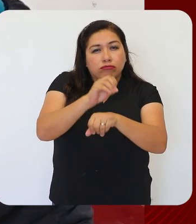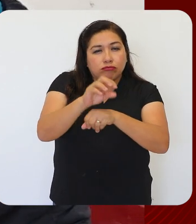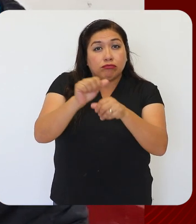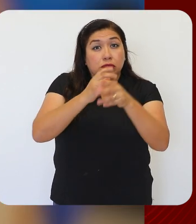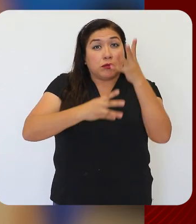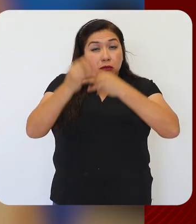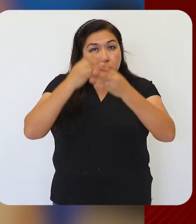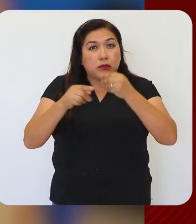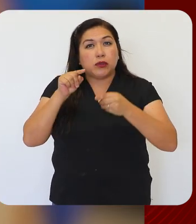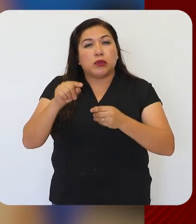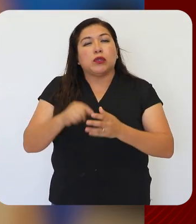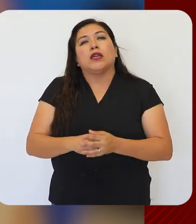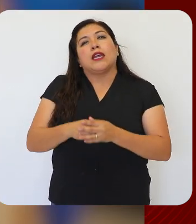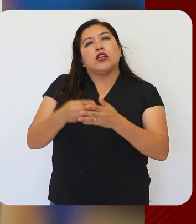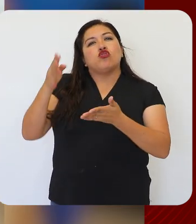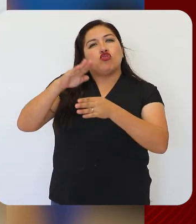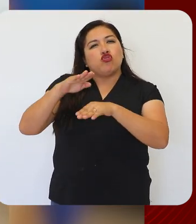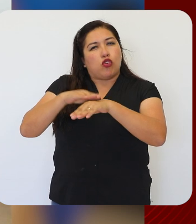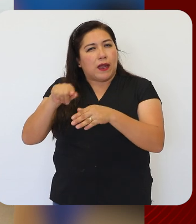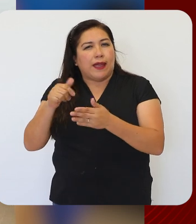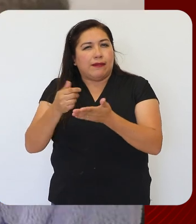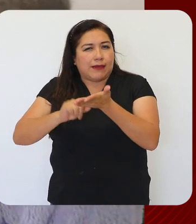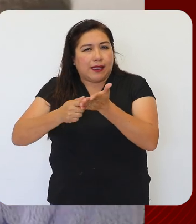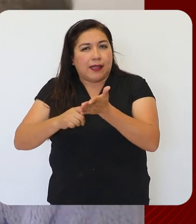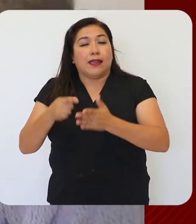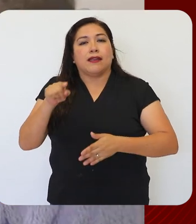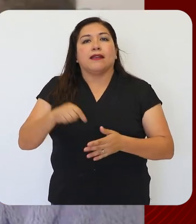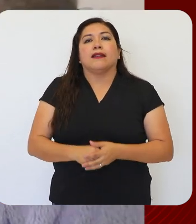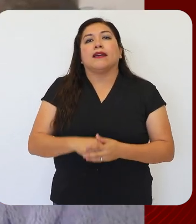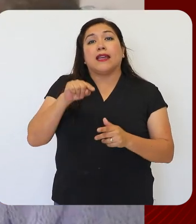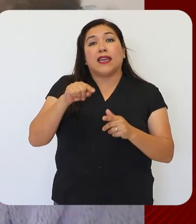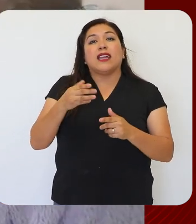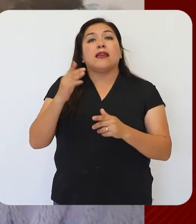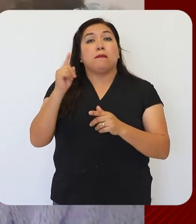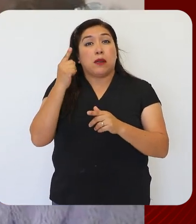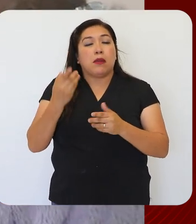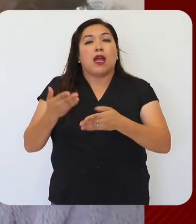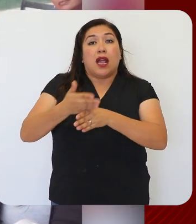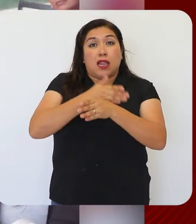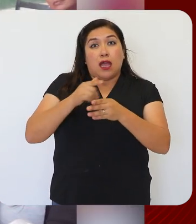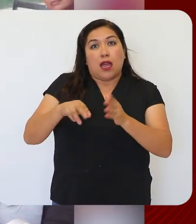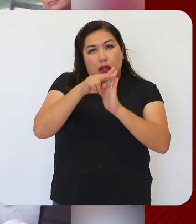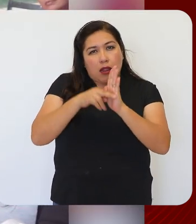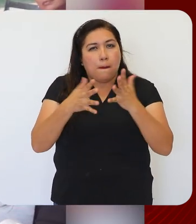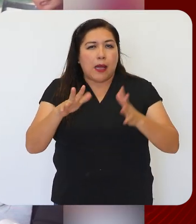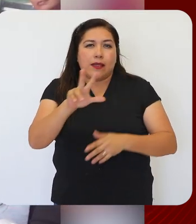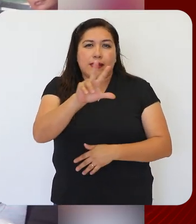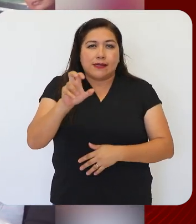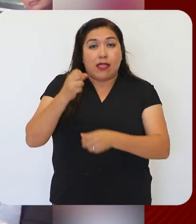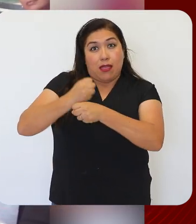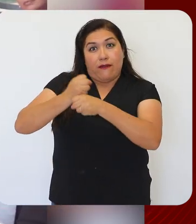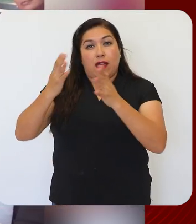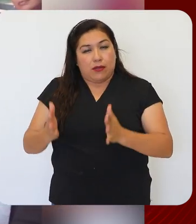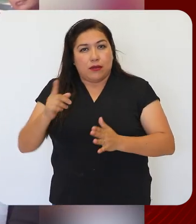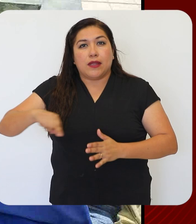con discapacidad orientada a la emisión del DNI. Para lograr este objetivo, la entidad conformó equipos registrales con